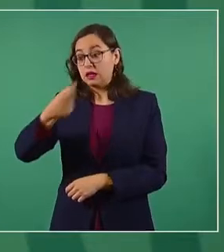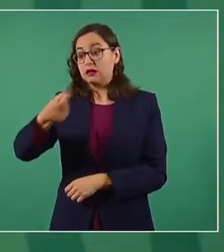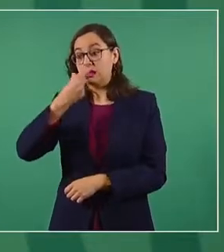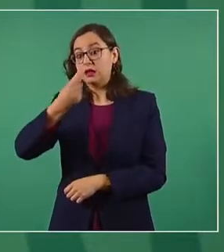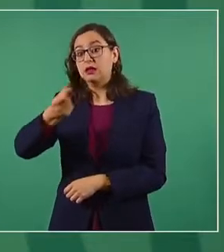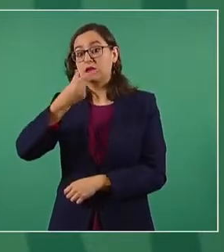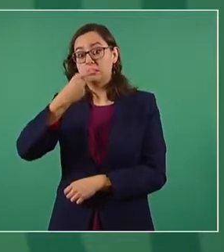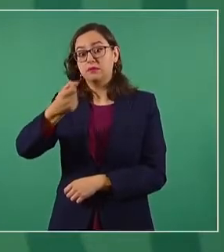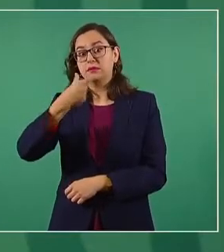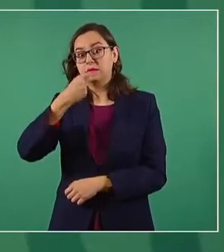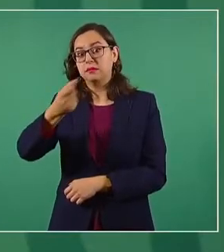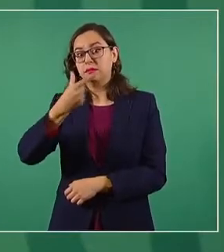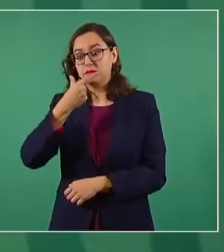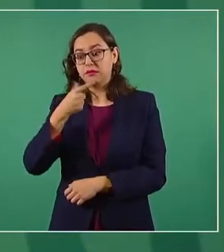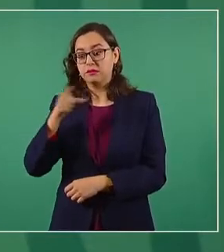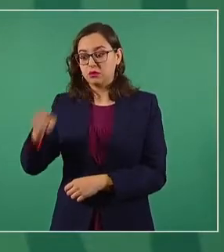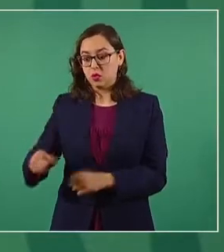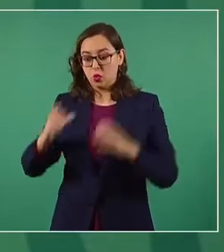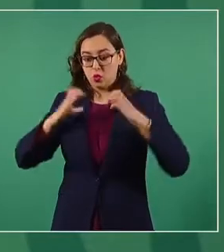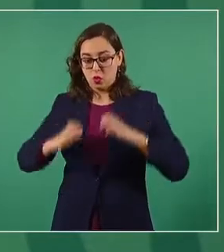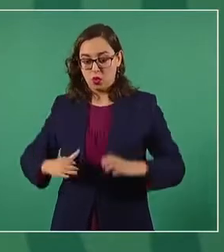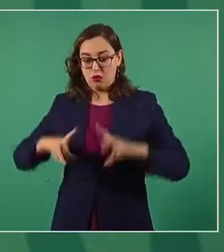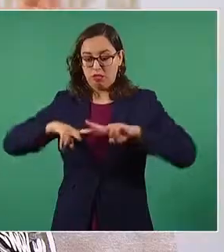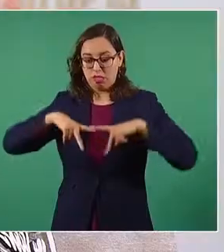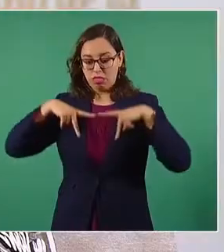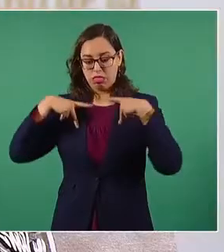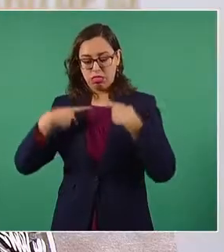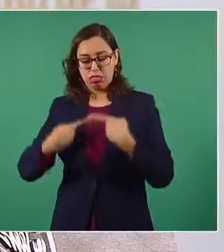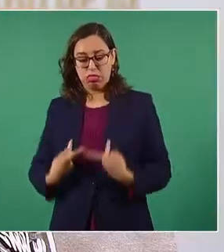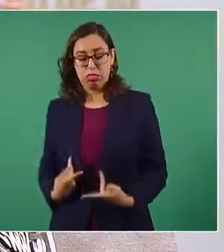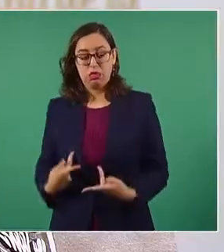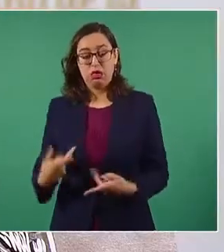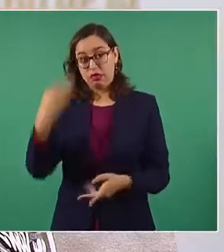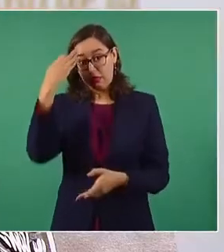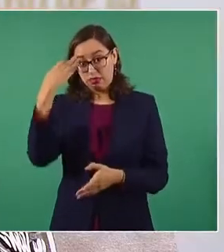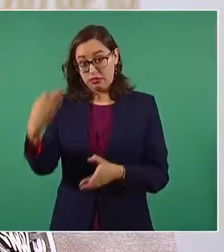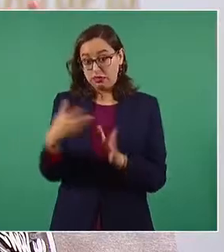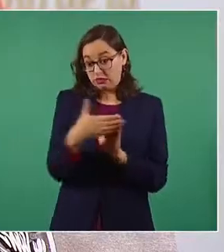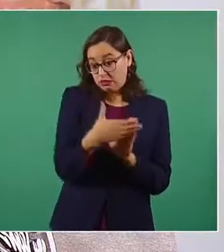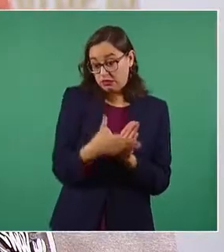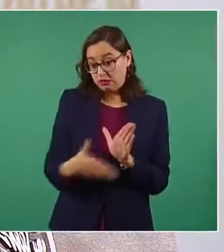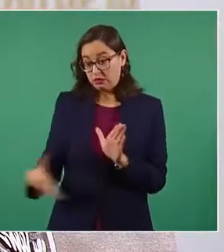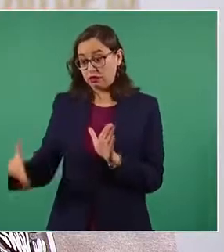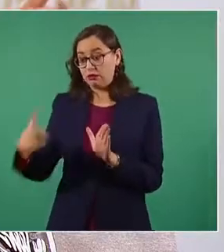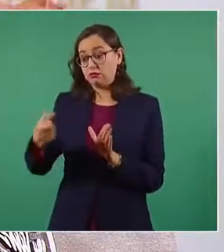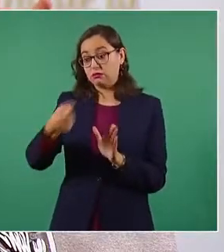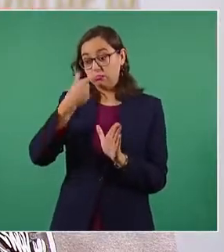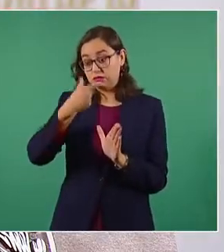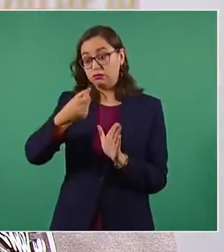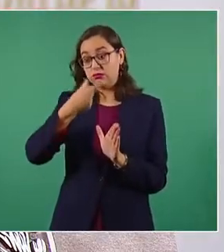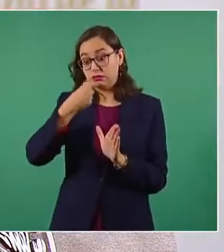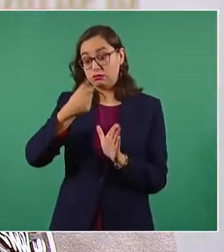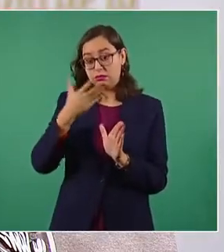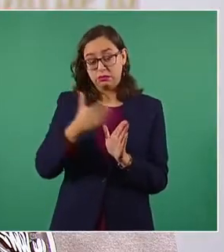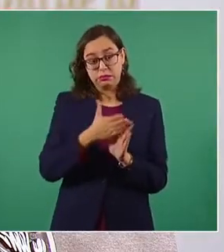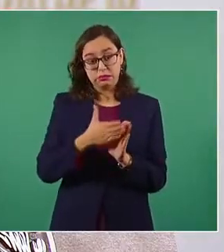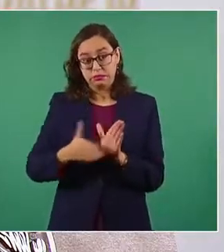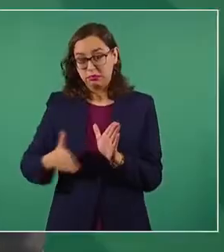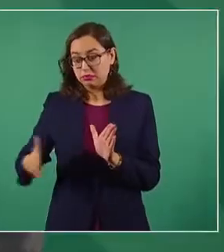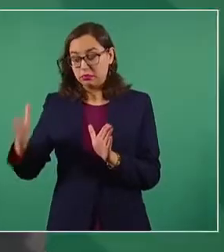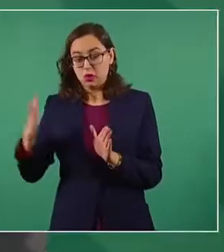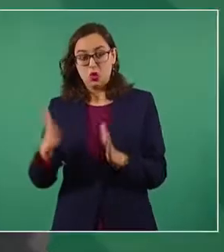quimioterapia, indudablemente el médico tratante, durante el proceso que la quimioterapia le va a condicionar